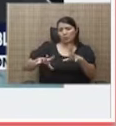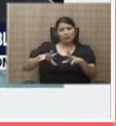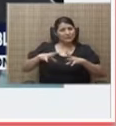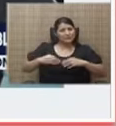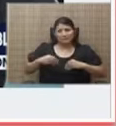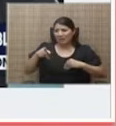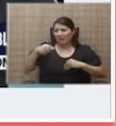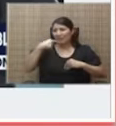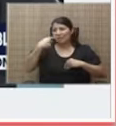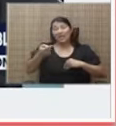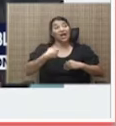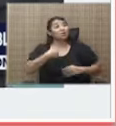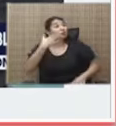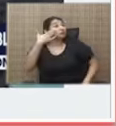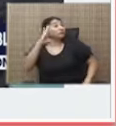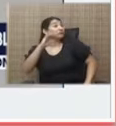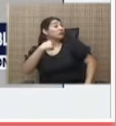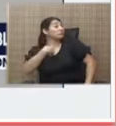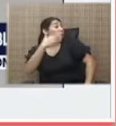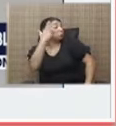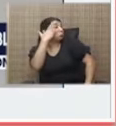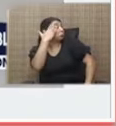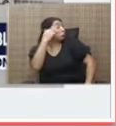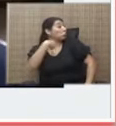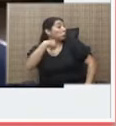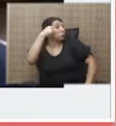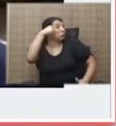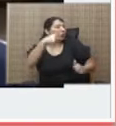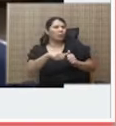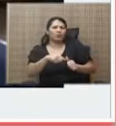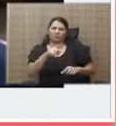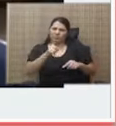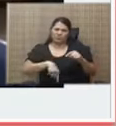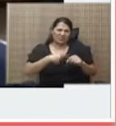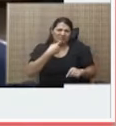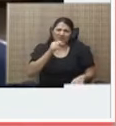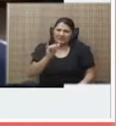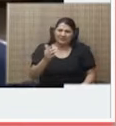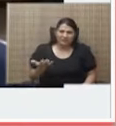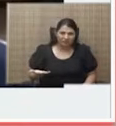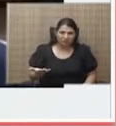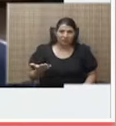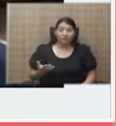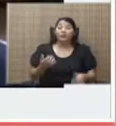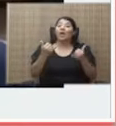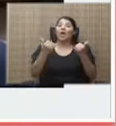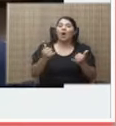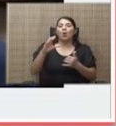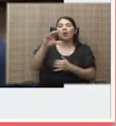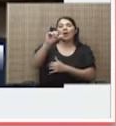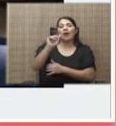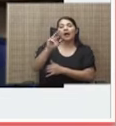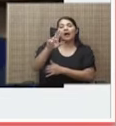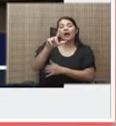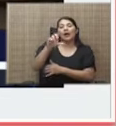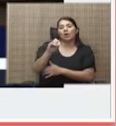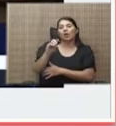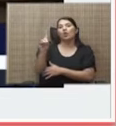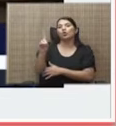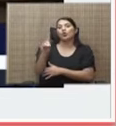sabía yo no conozco yo la verdad no me acuerdo en esa línea no tiene responsabilidad